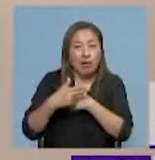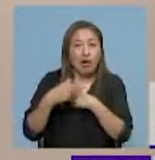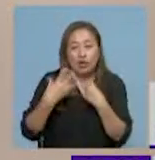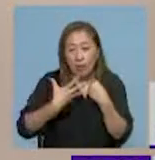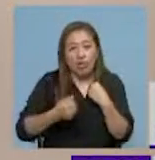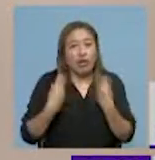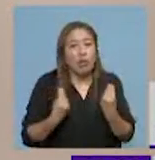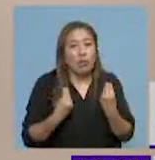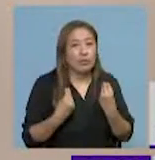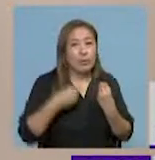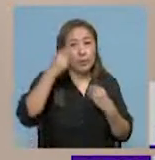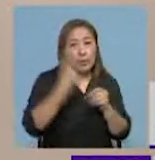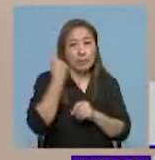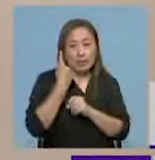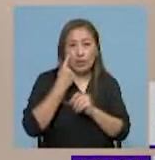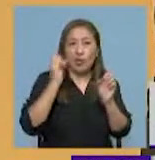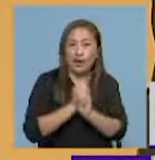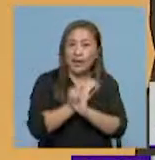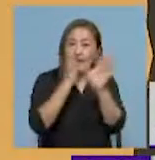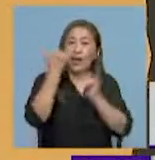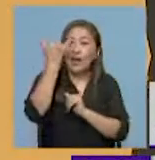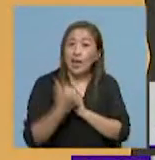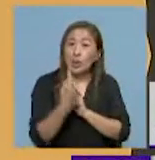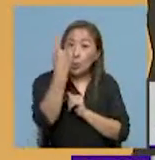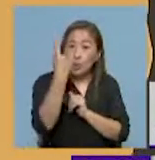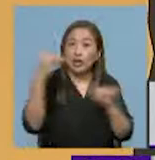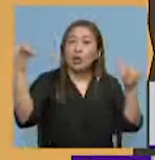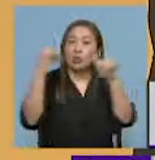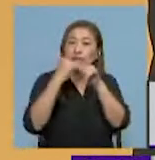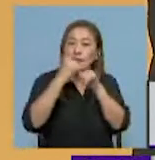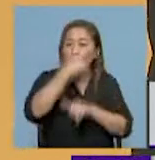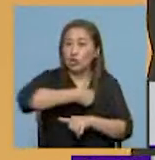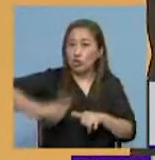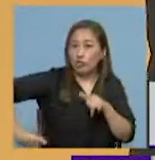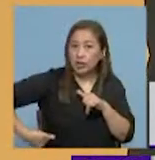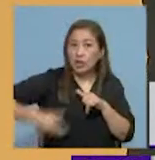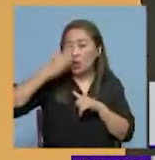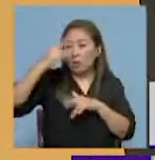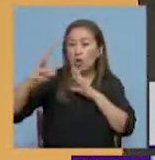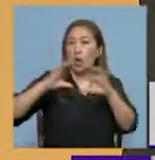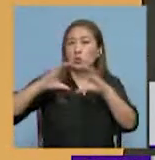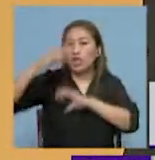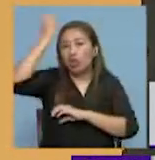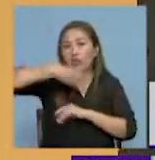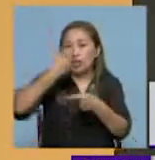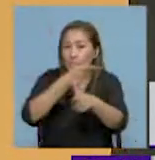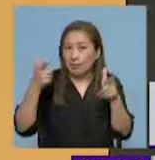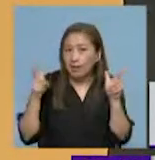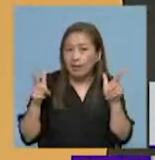primero debo aclarar que una sola comunicación de la zona de la provincia a las demás no son comunicaciones oficiales